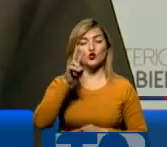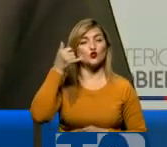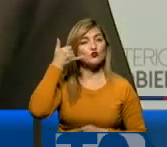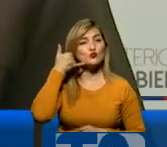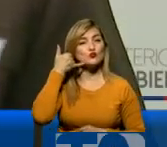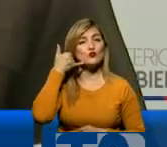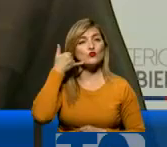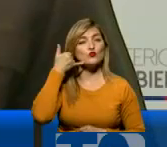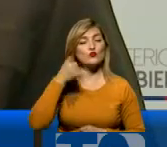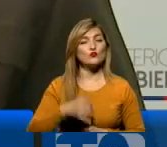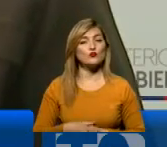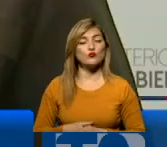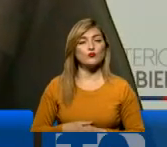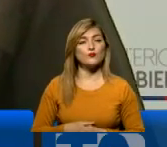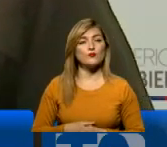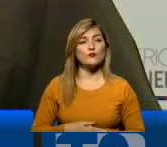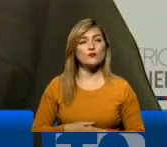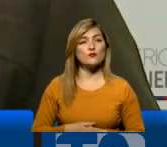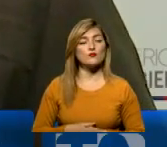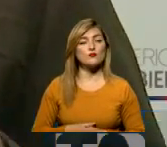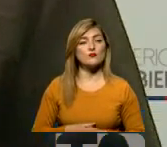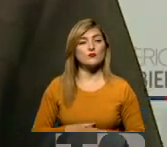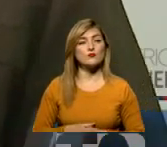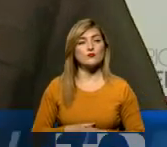teléfonos celulares y